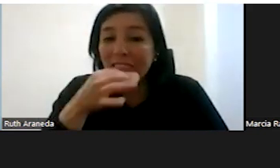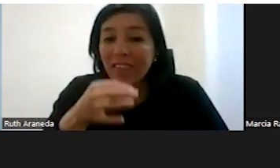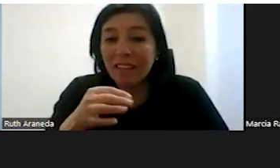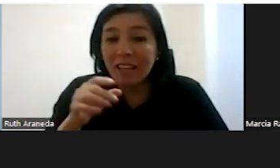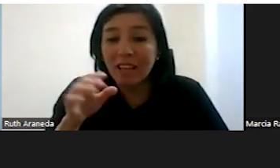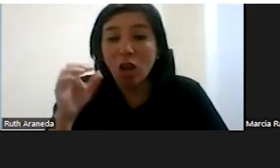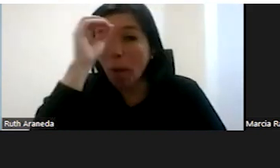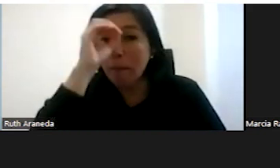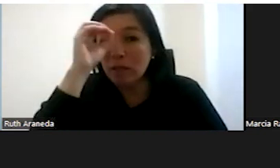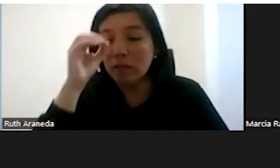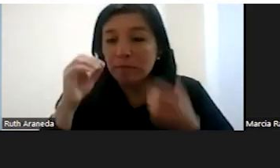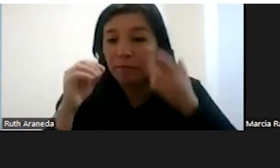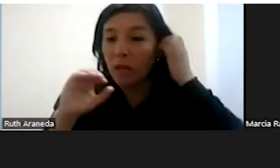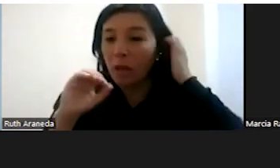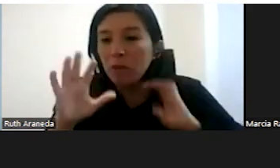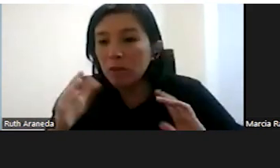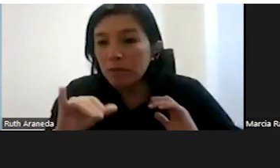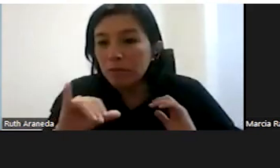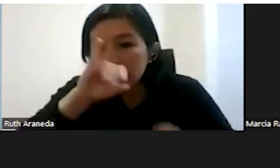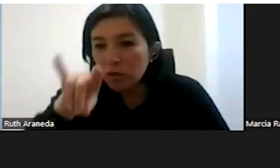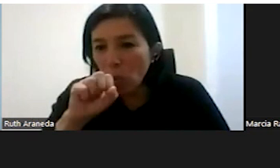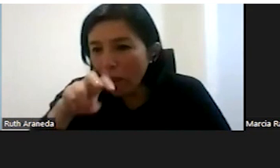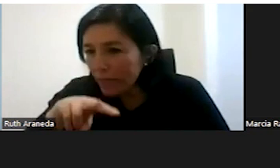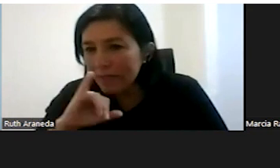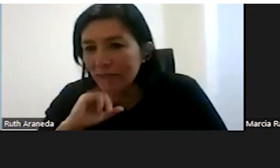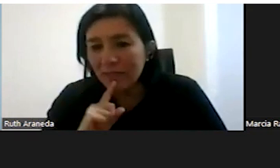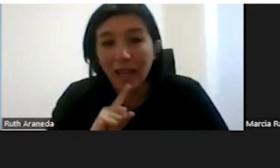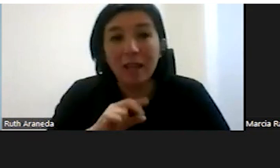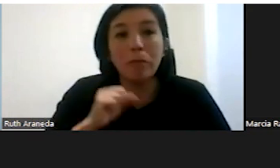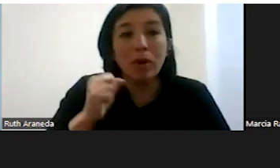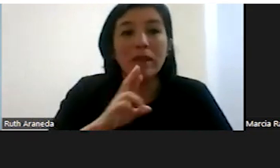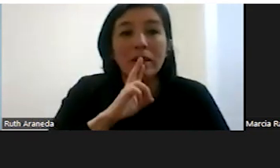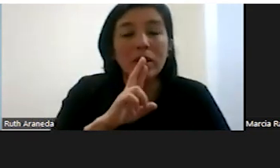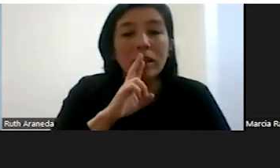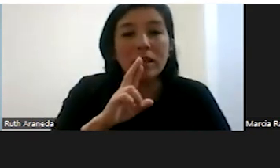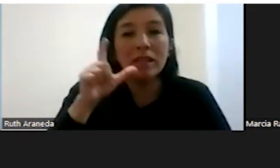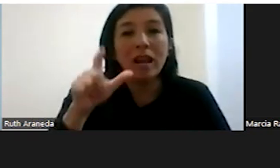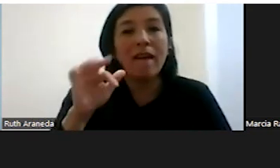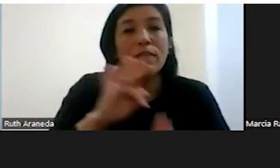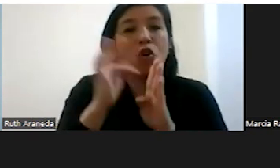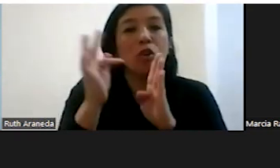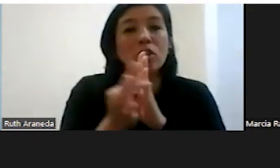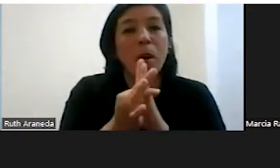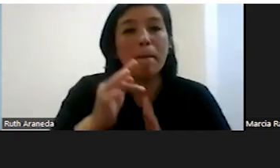seguir avanzando, a ver si Juanita puede responder la pregunta que quedó pendiente de la Fundación Papudo, así